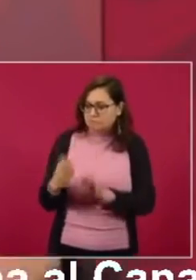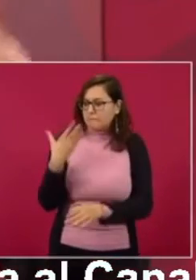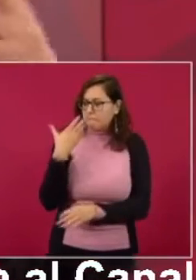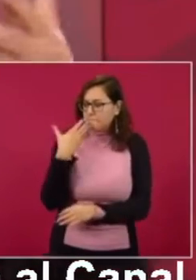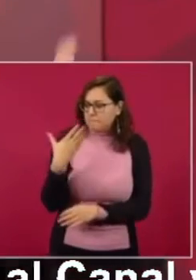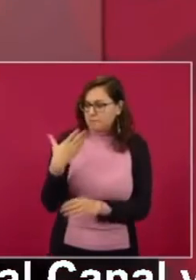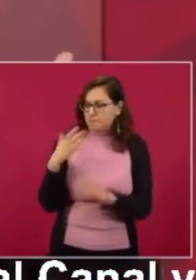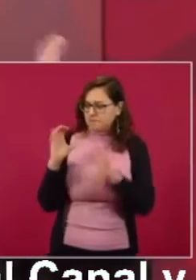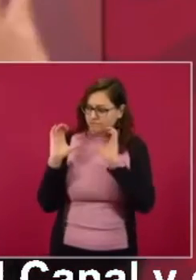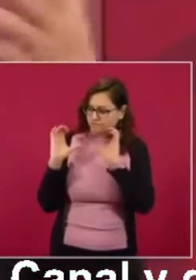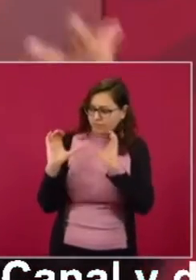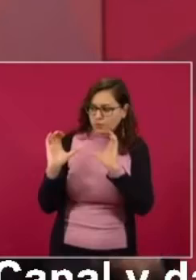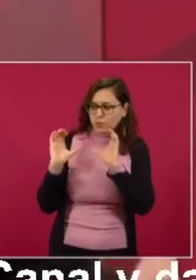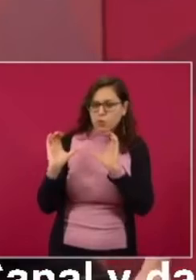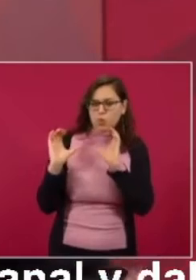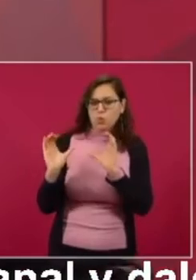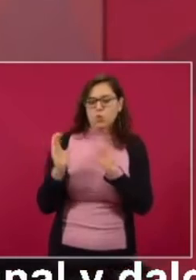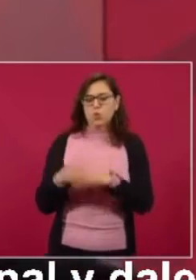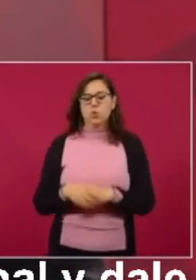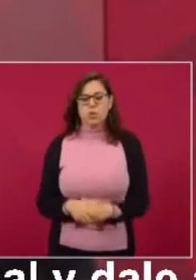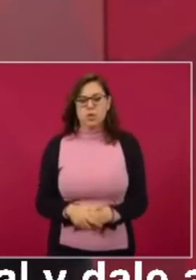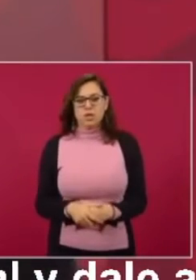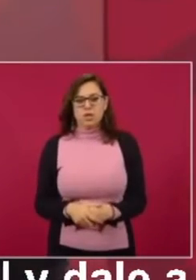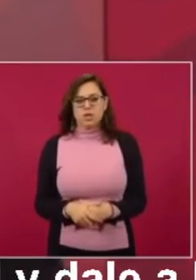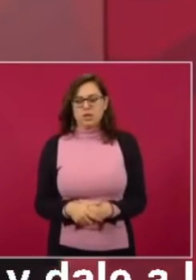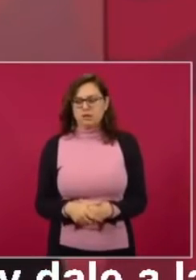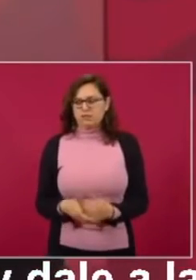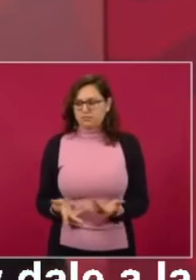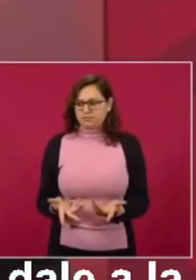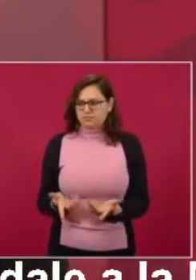porque la forma es fondo